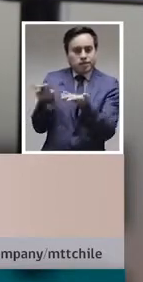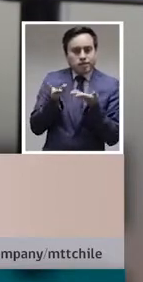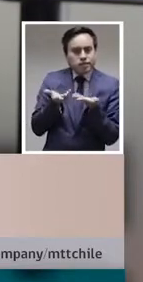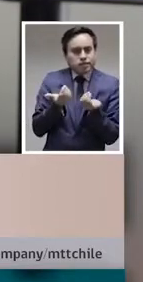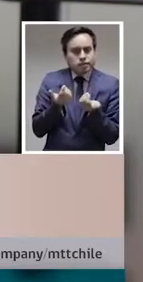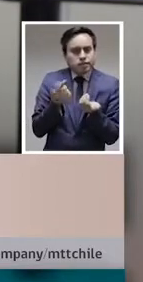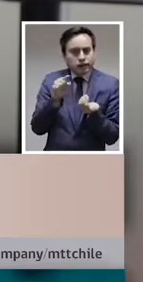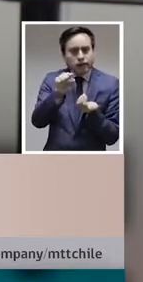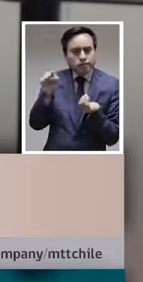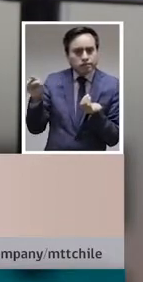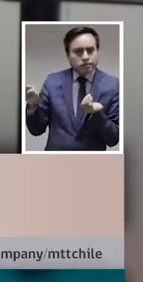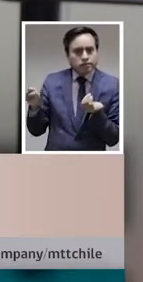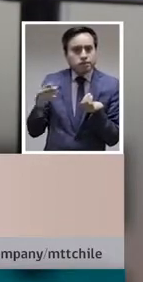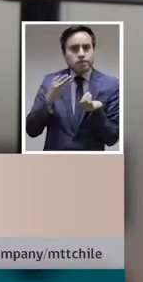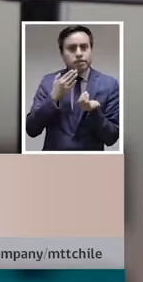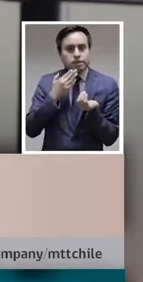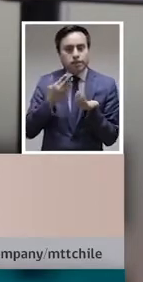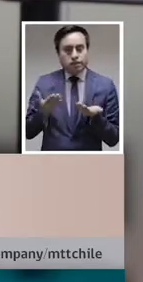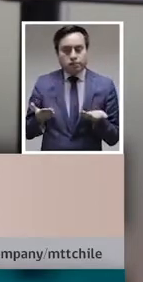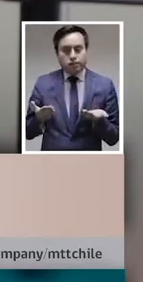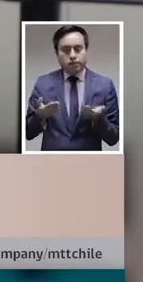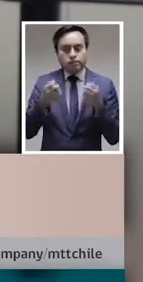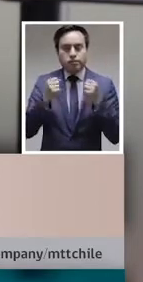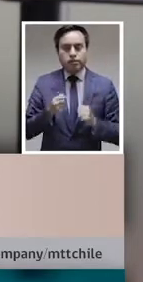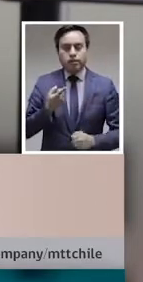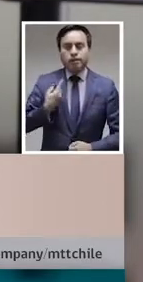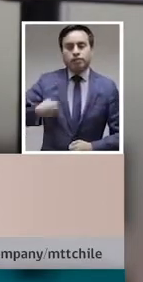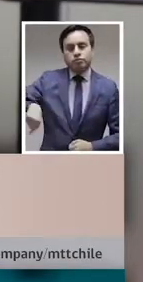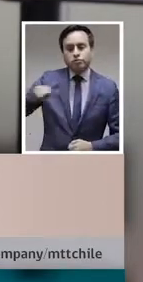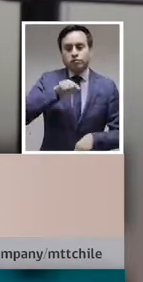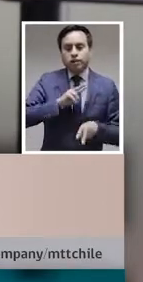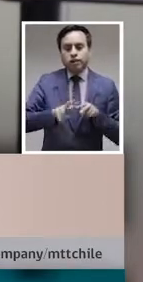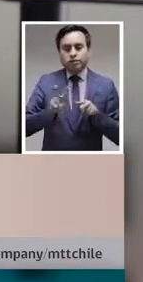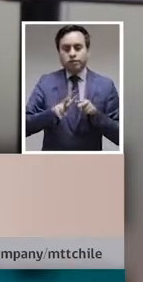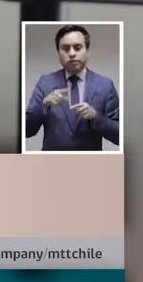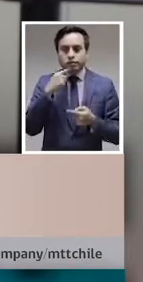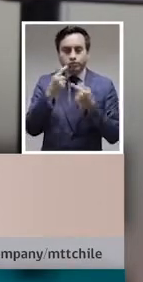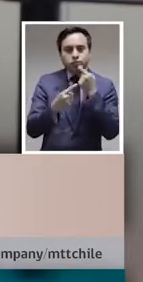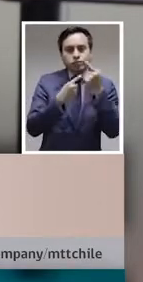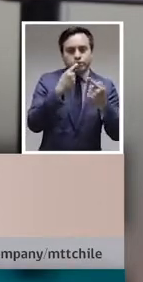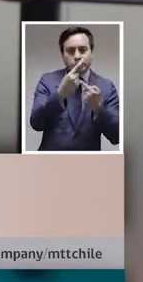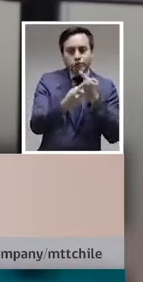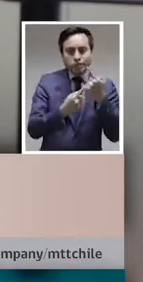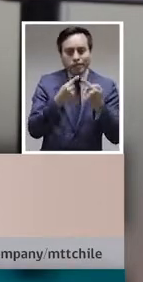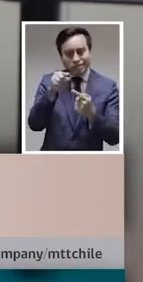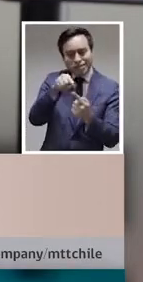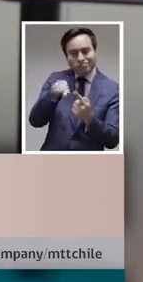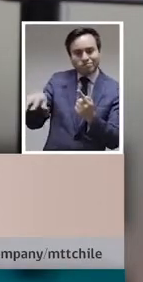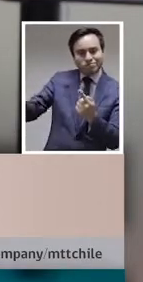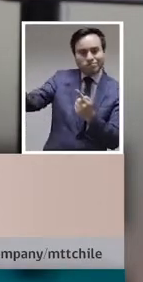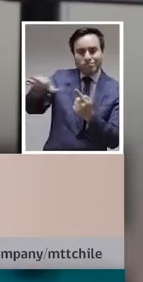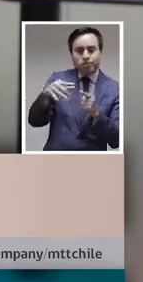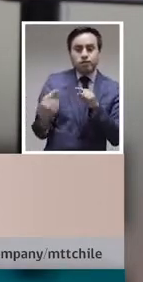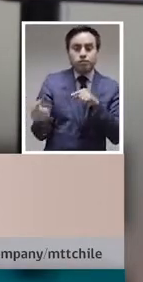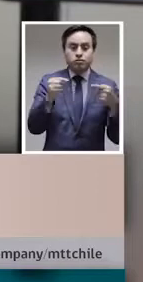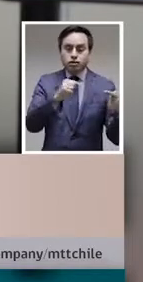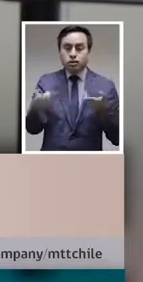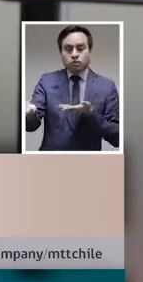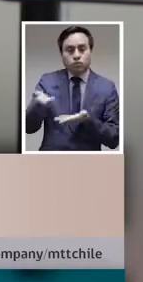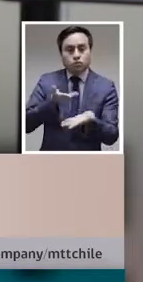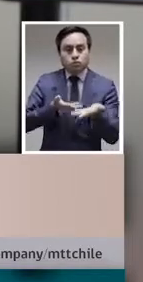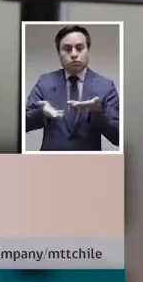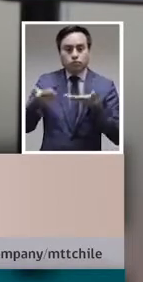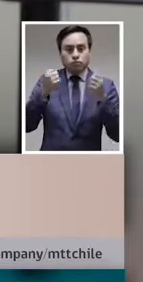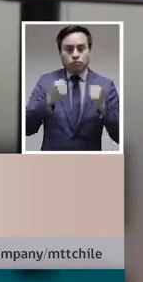las necesidades y también para que nosotros podamos hacer consultas y podamos discutir en